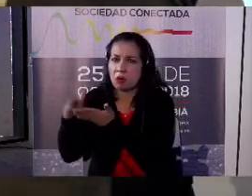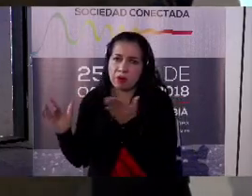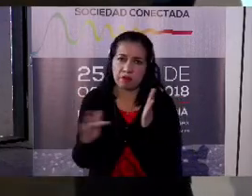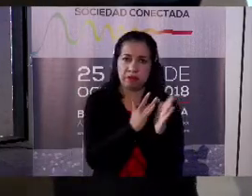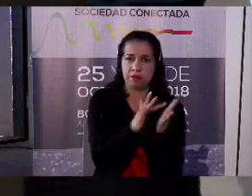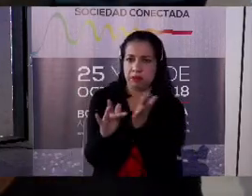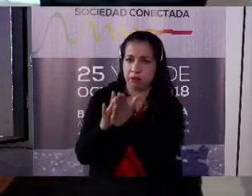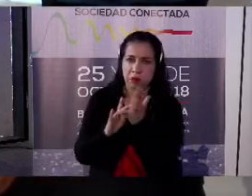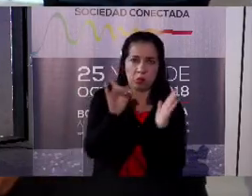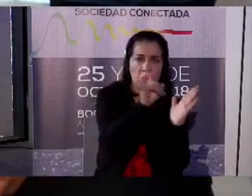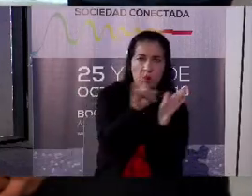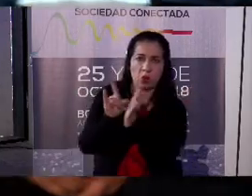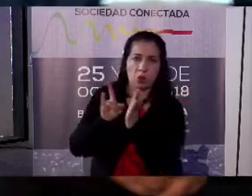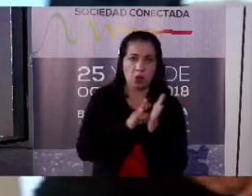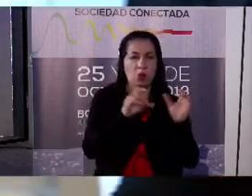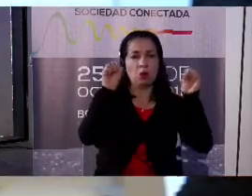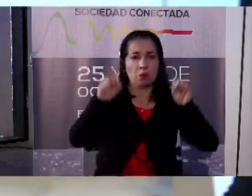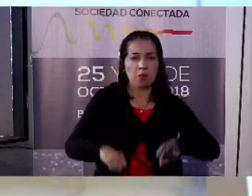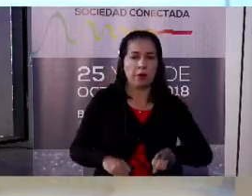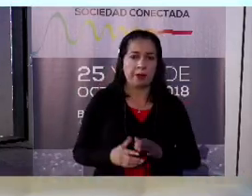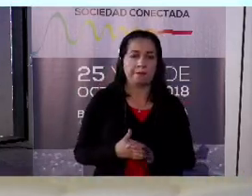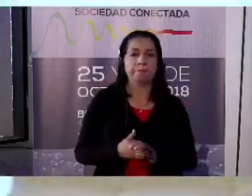móvil otras